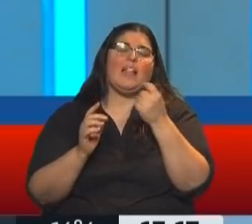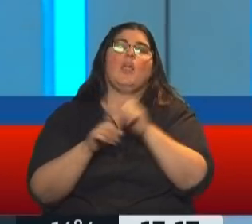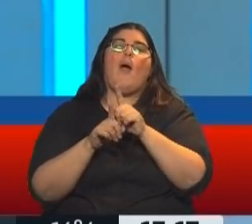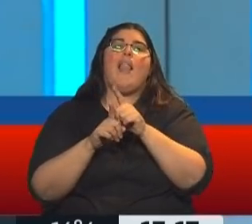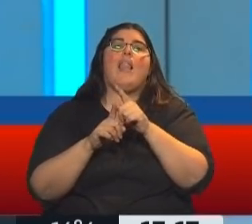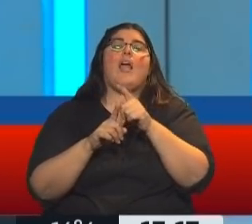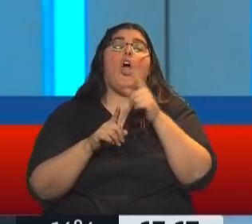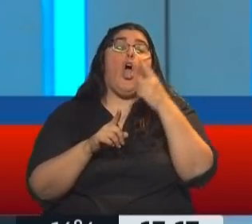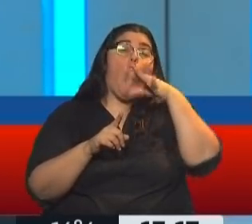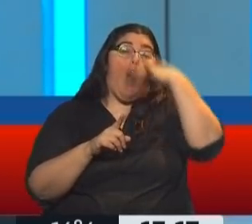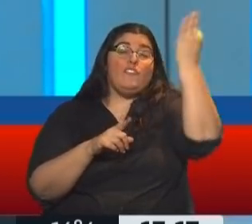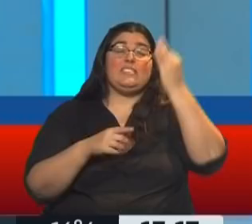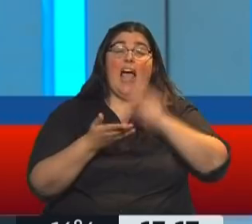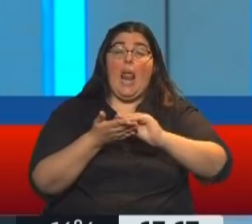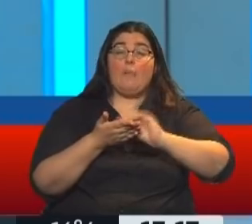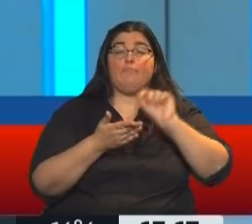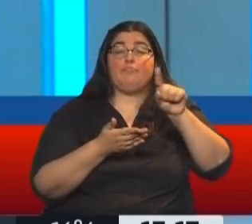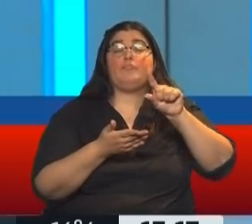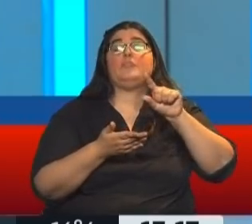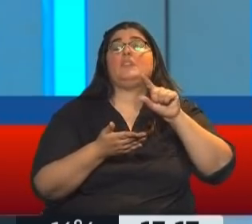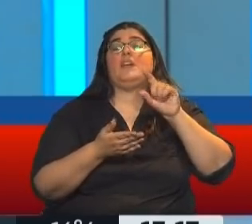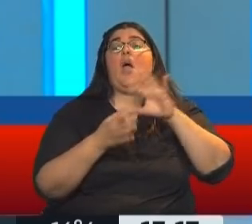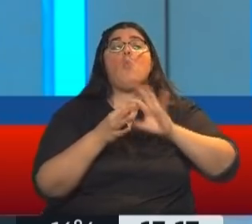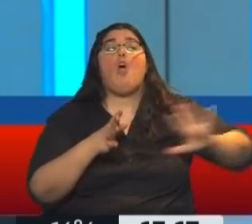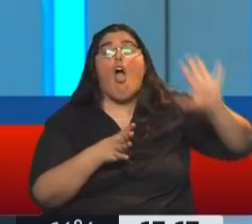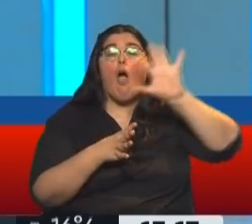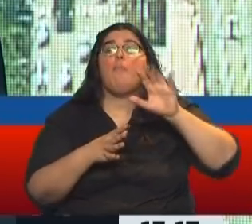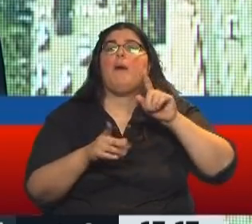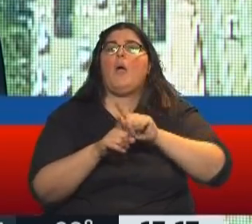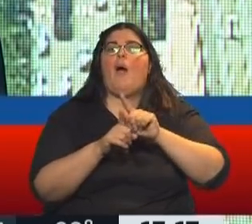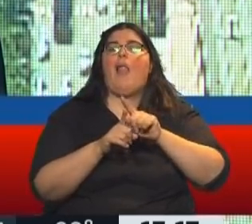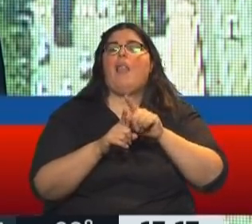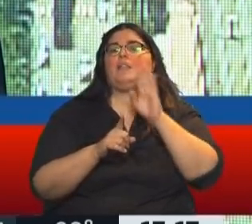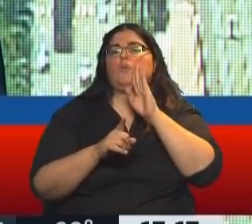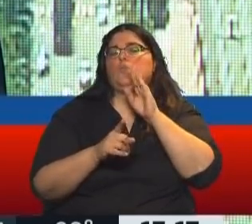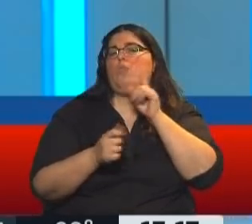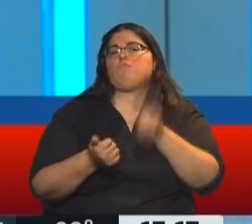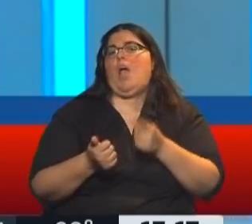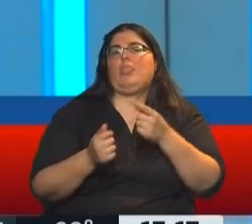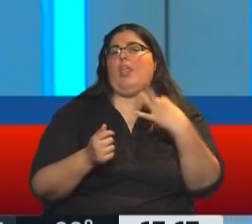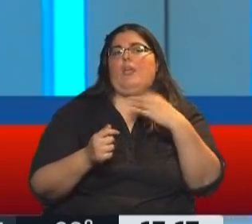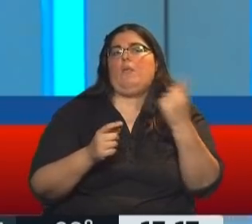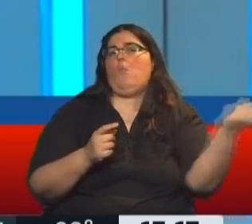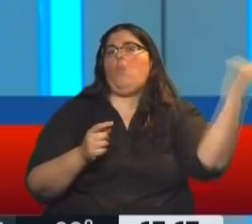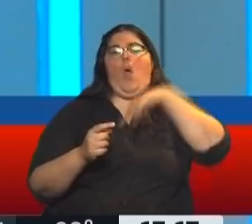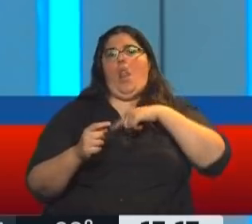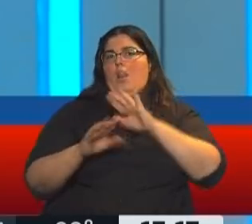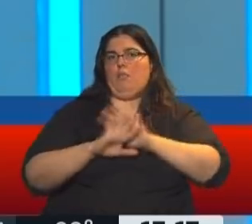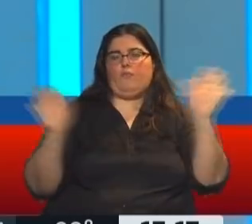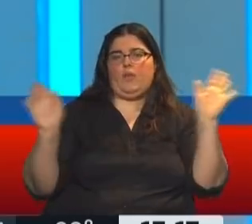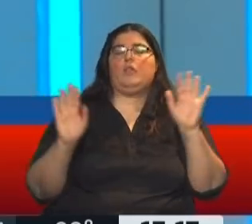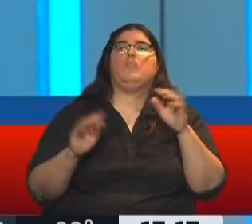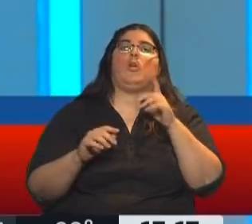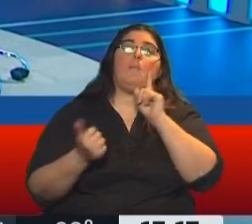las embajadas, tanto de Estados Unidos como las embajadas europeas, que esto fue una orden que dieron hace unos días nomás porque realmente empieza a